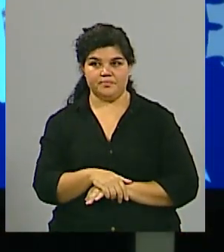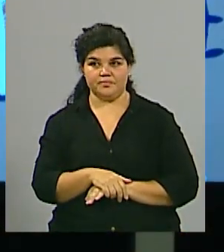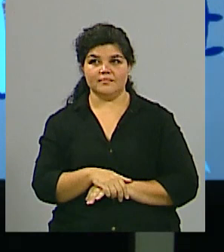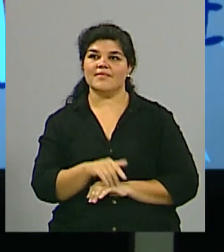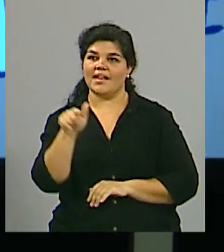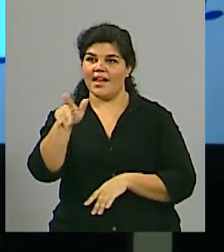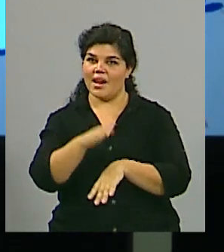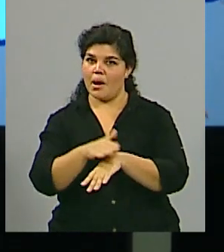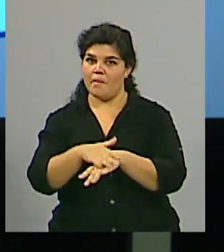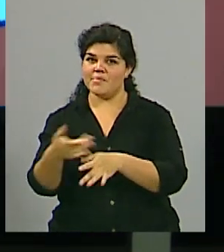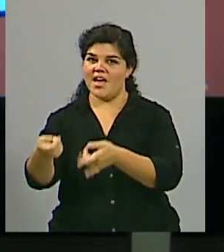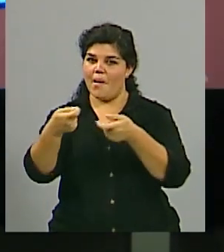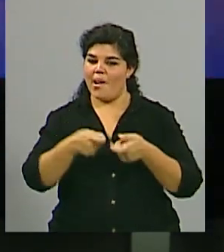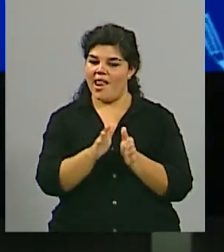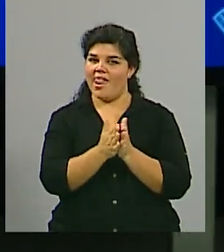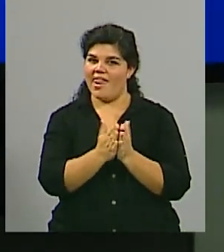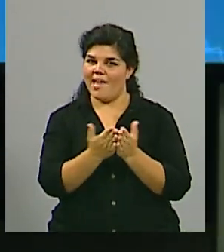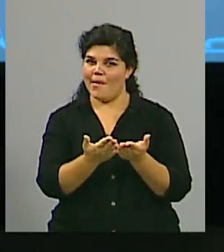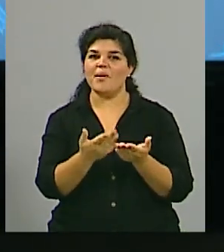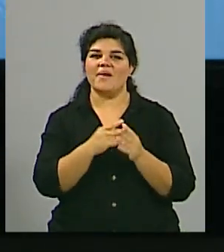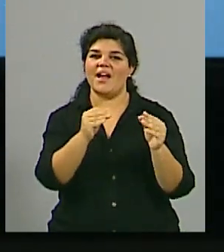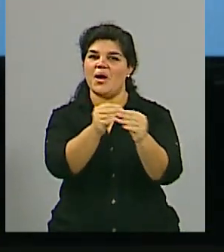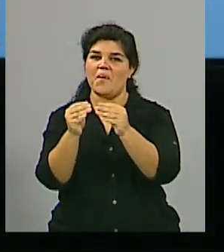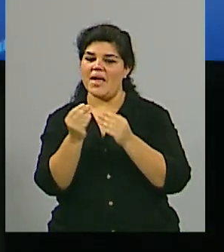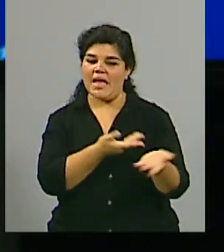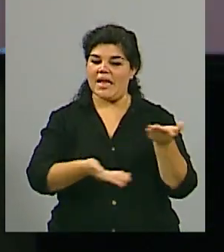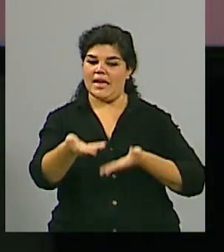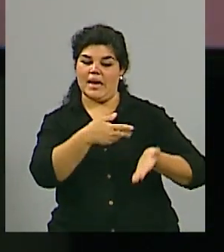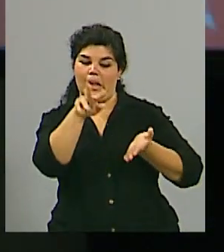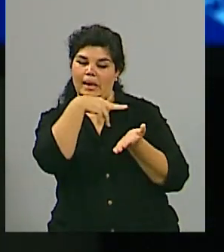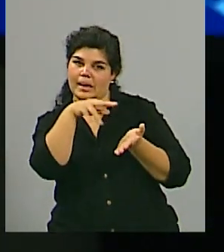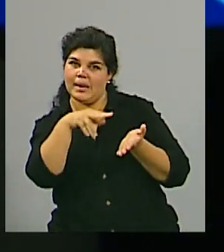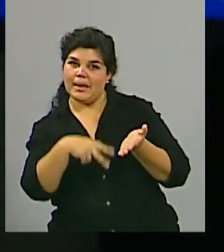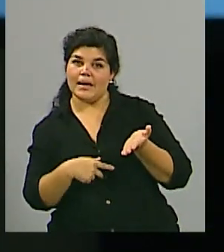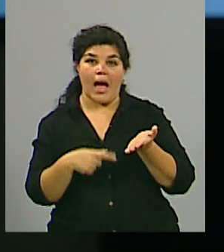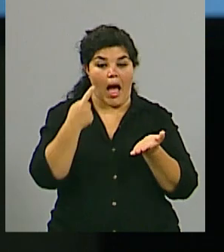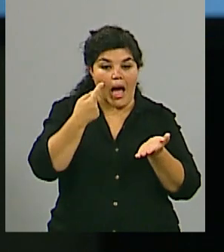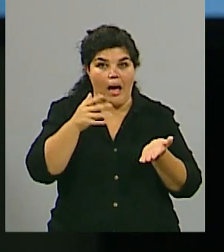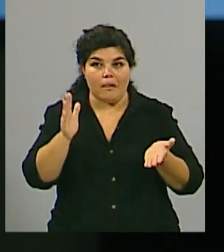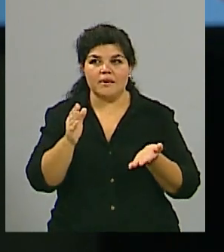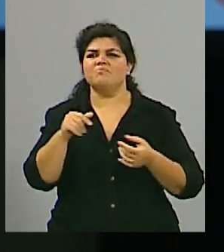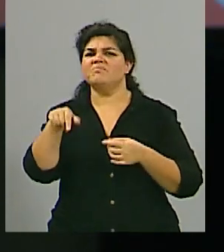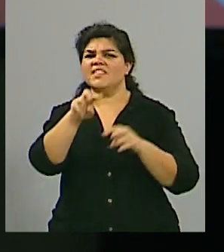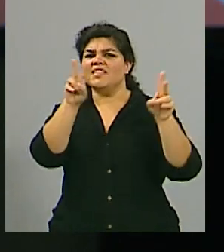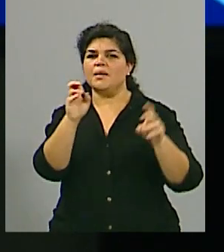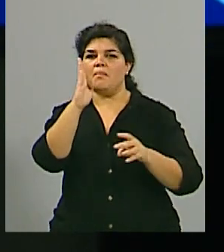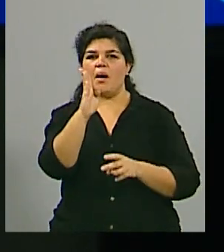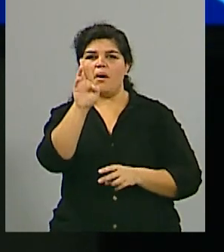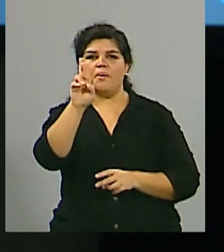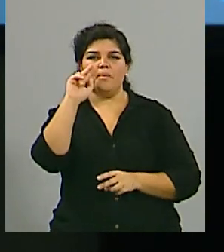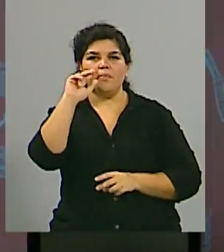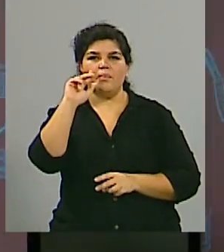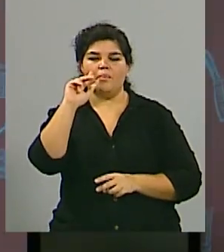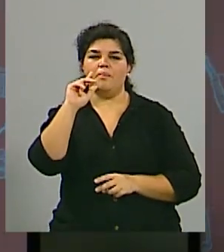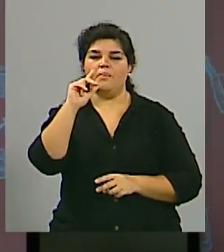dejarnos el libro, así que lo vamos a compartir también con nuestros compañeros para ver un poquito de qué se trata esto. Los BRICS, vamos a hablar de eso, porque por ahí la gente que